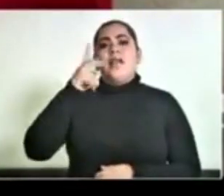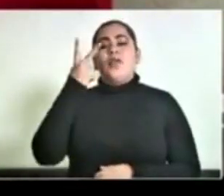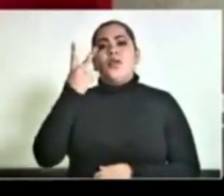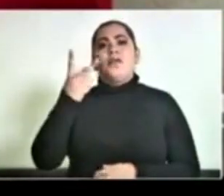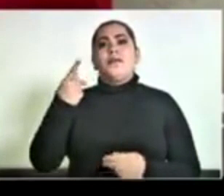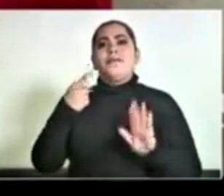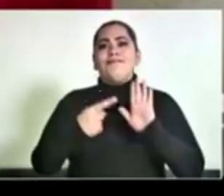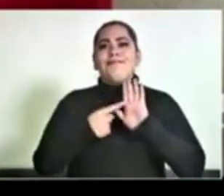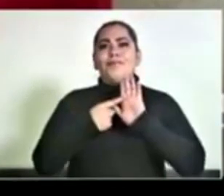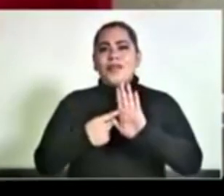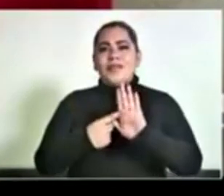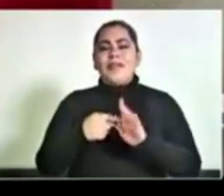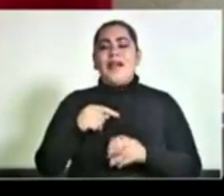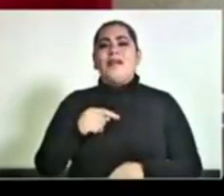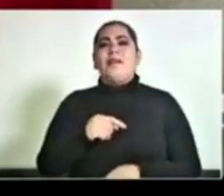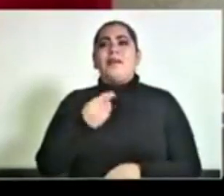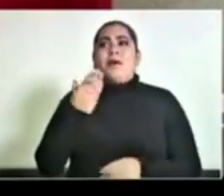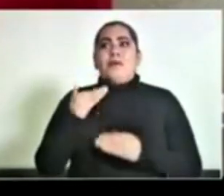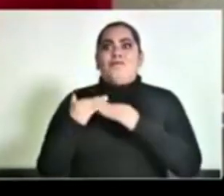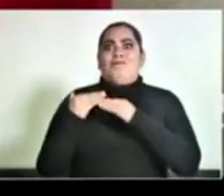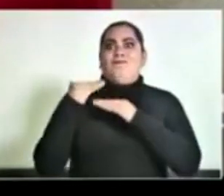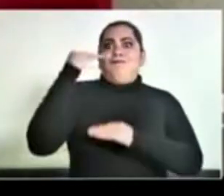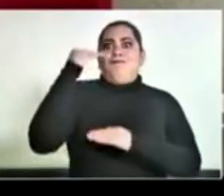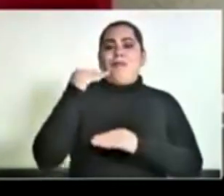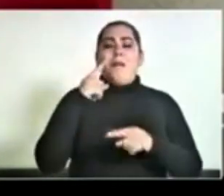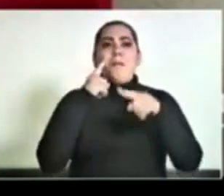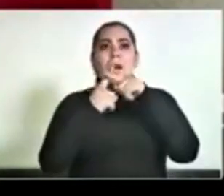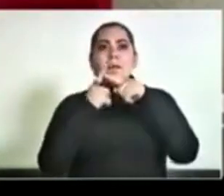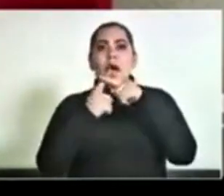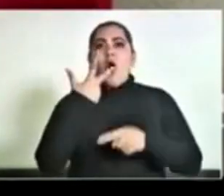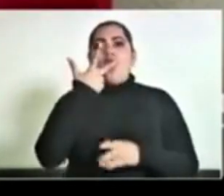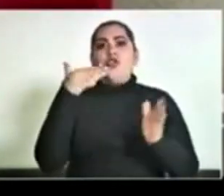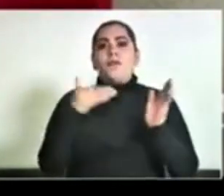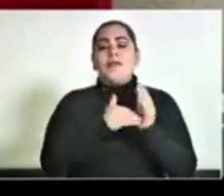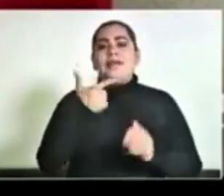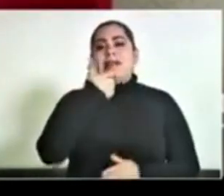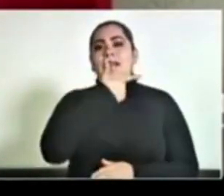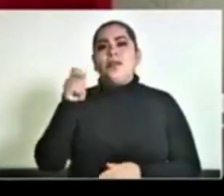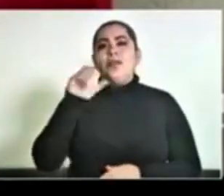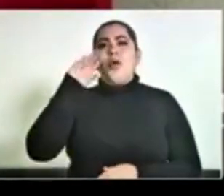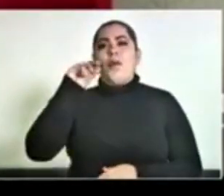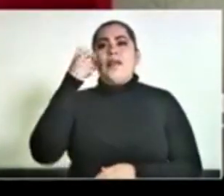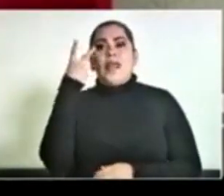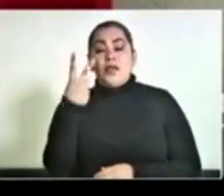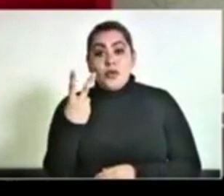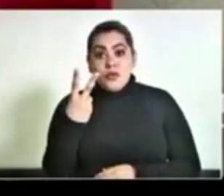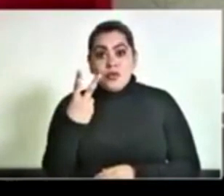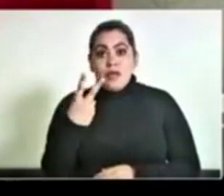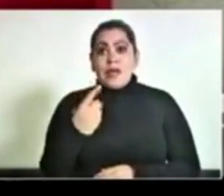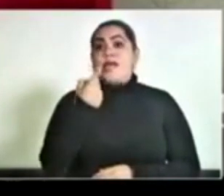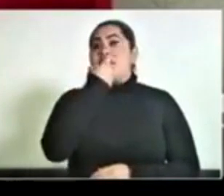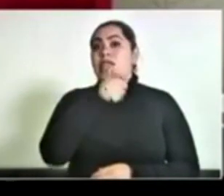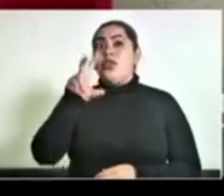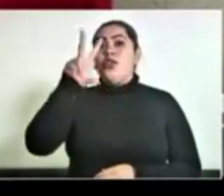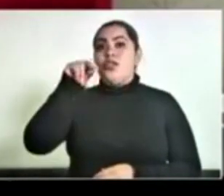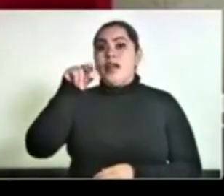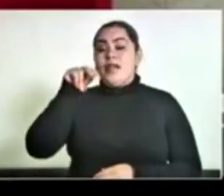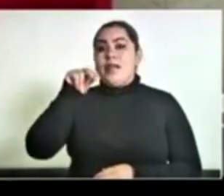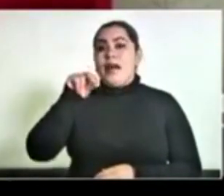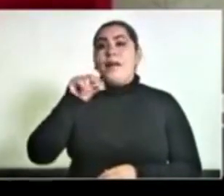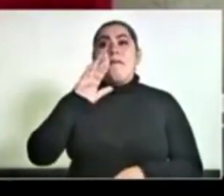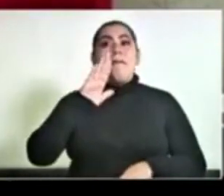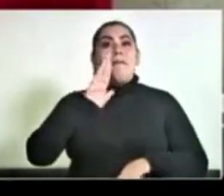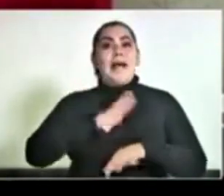17.772 muestras, con un acumulado de muestras positivas de 8.692, 180